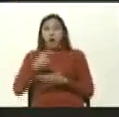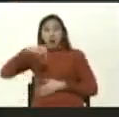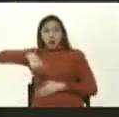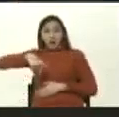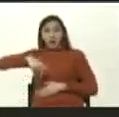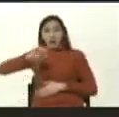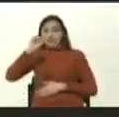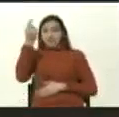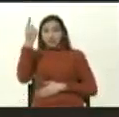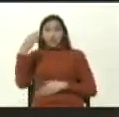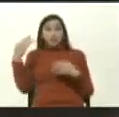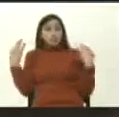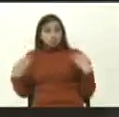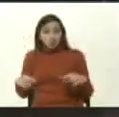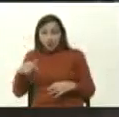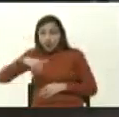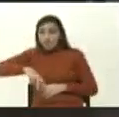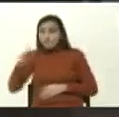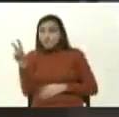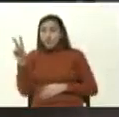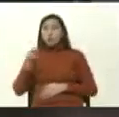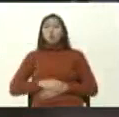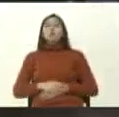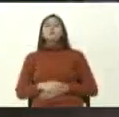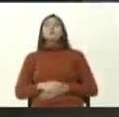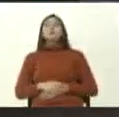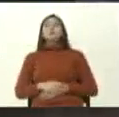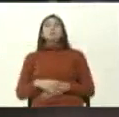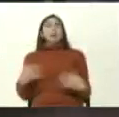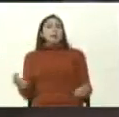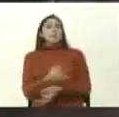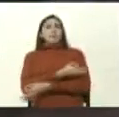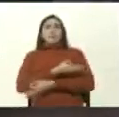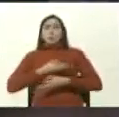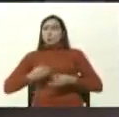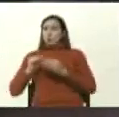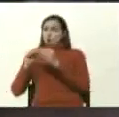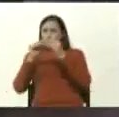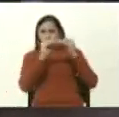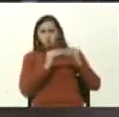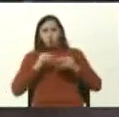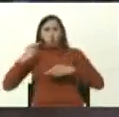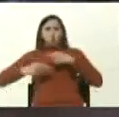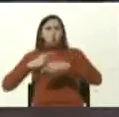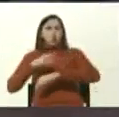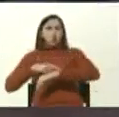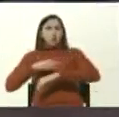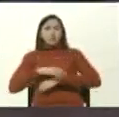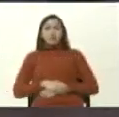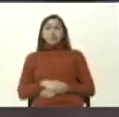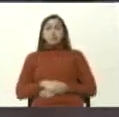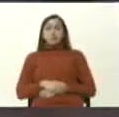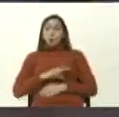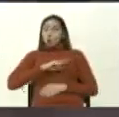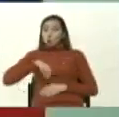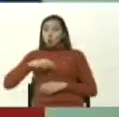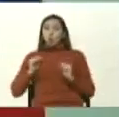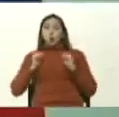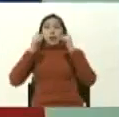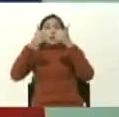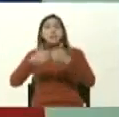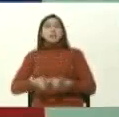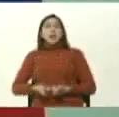primera escuela normal de Venezuela, una quinta extraordinaria y bellísima, remodelada por la Revolución. Estamos iniciando